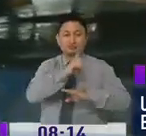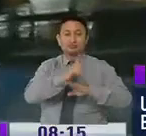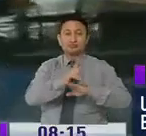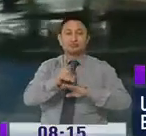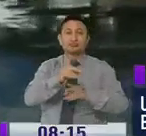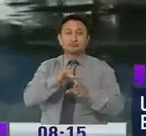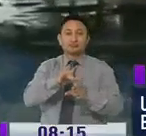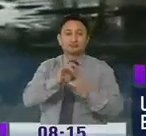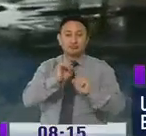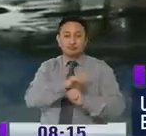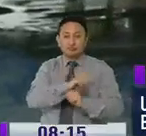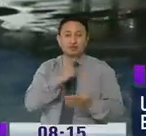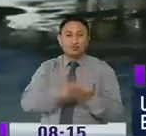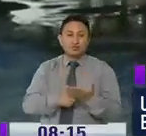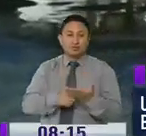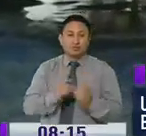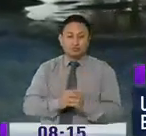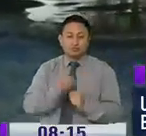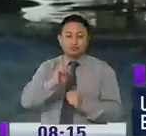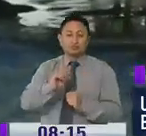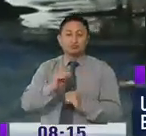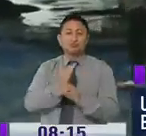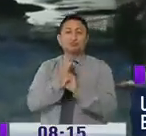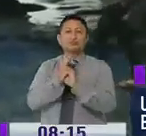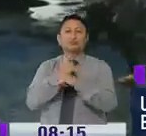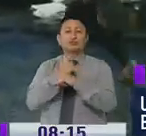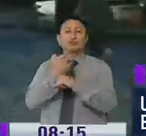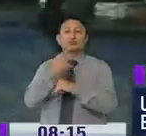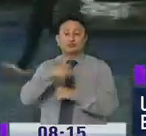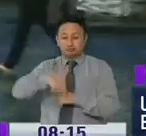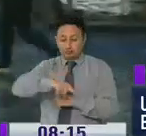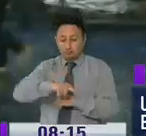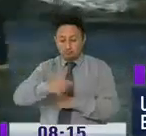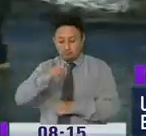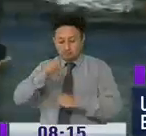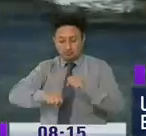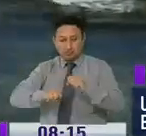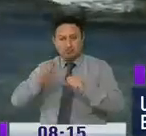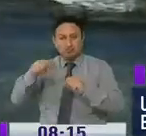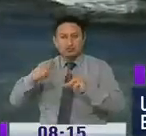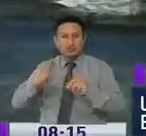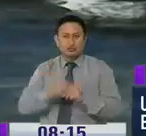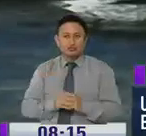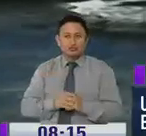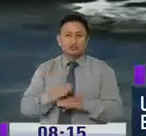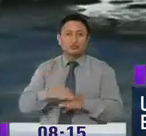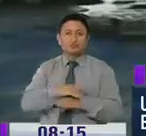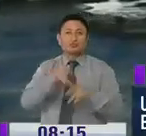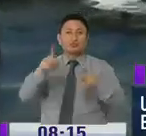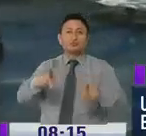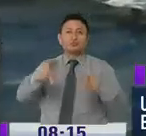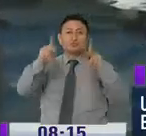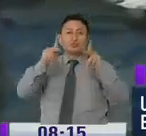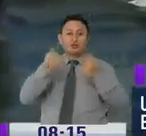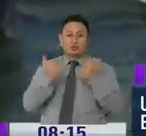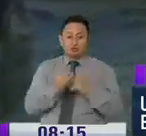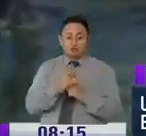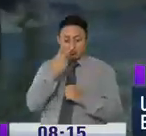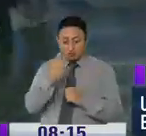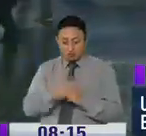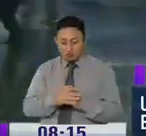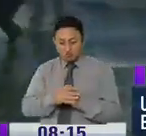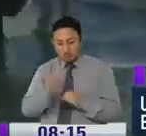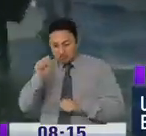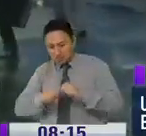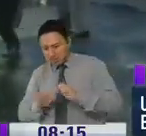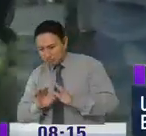Riesgos está determinando que asista un ingeniero estructural para determinar si es que existe afectación en la estructura del puente. Lo que podemos ver como manera preliminar, no existe